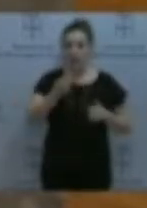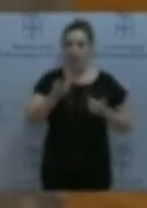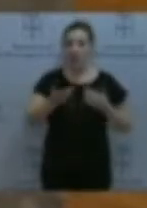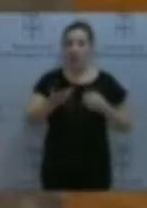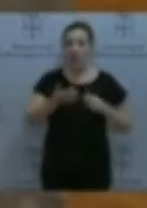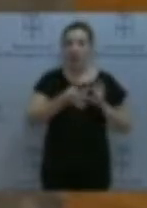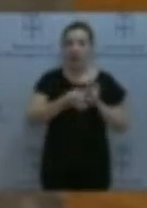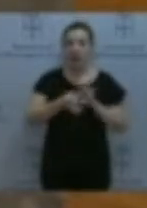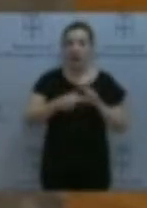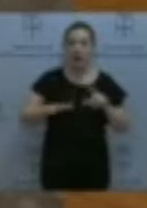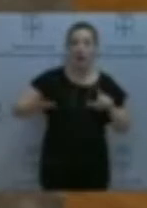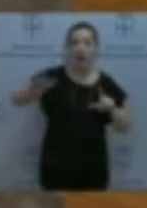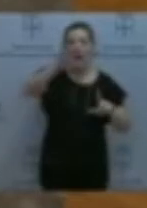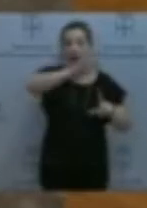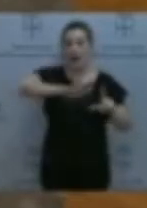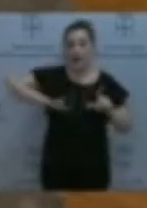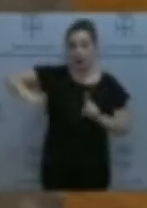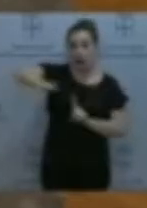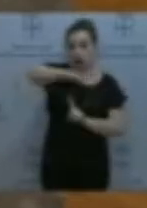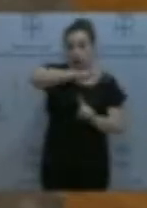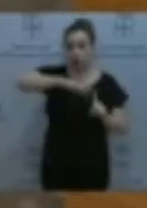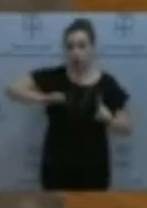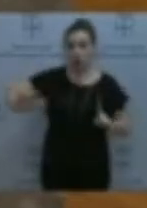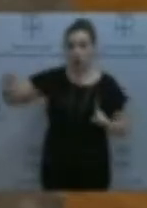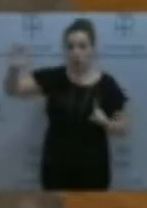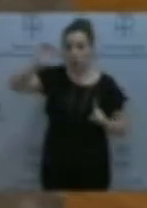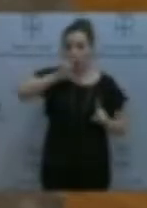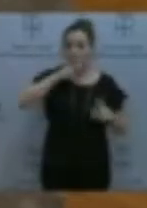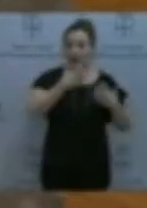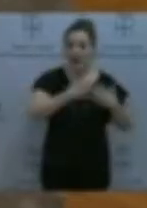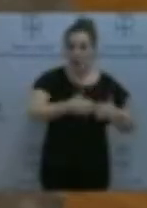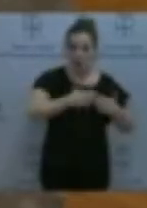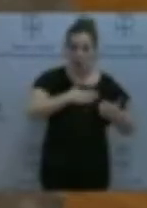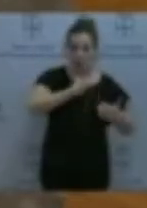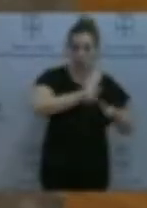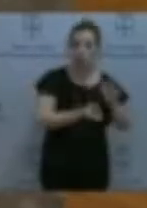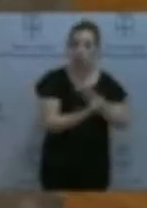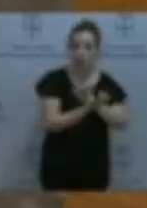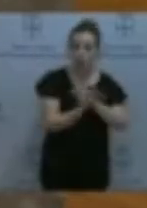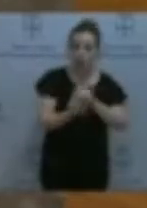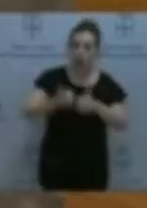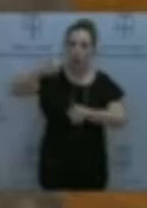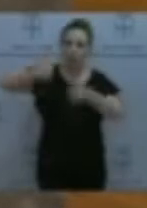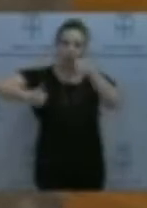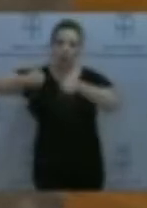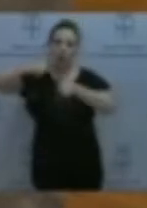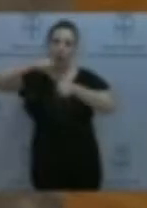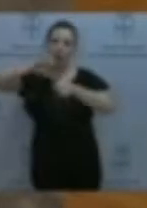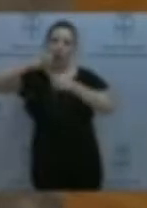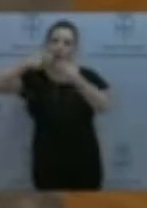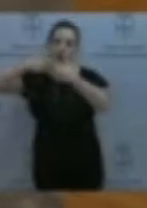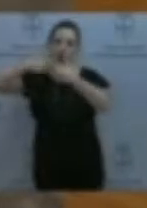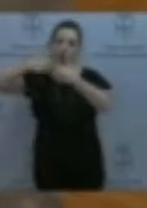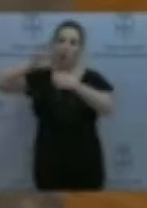fundamentalmente industriales, han de competir con las producciones industriales de otros países europeos. Y en el ámbito doméstico